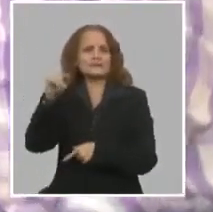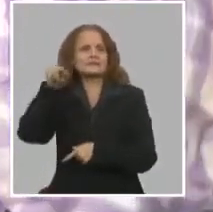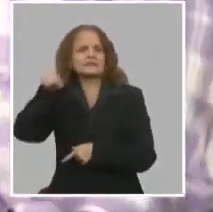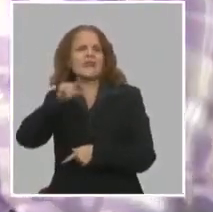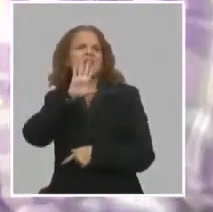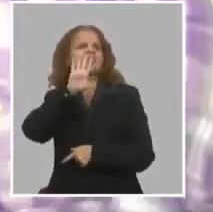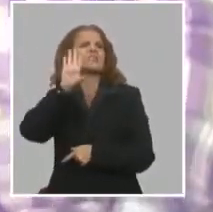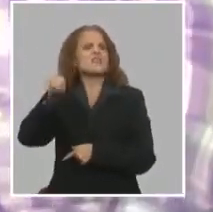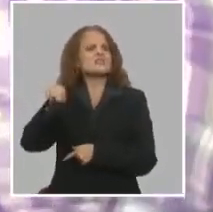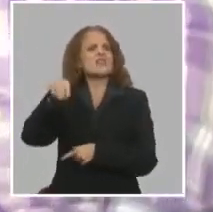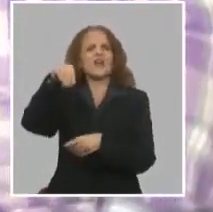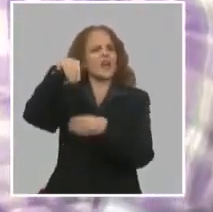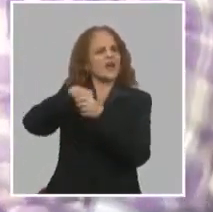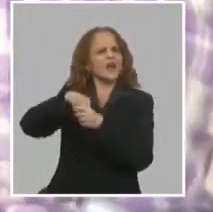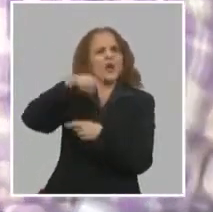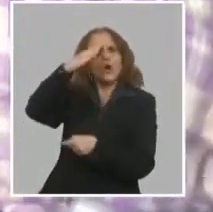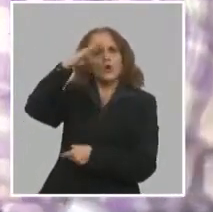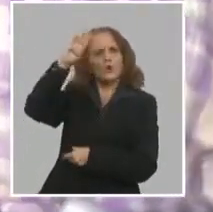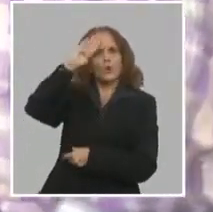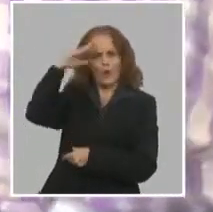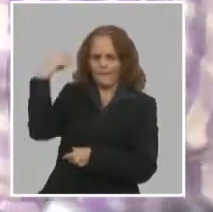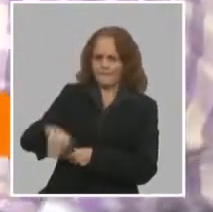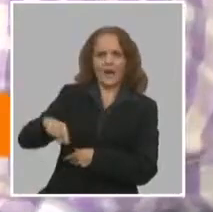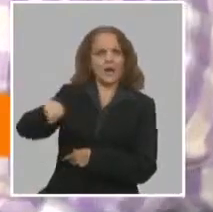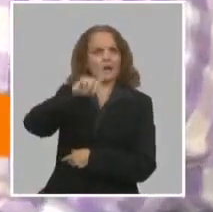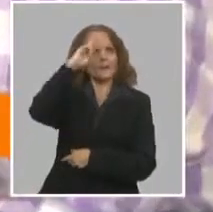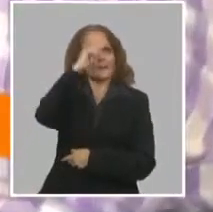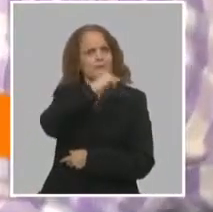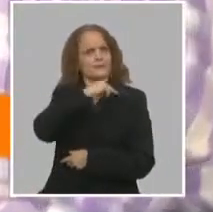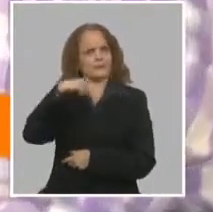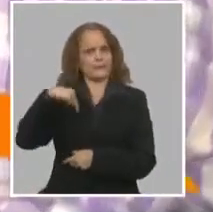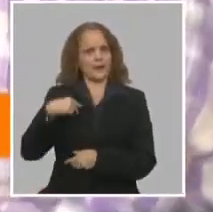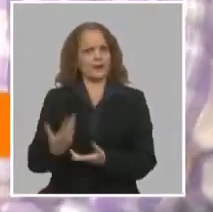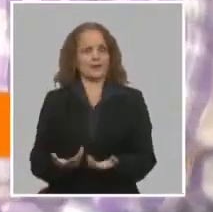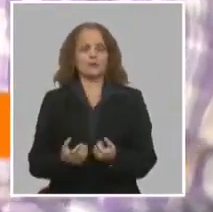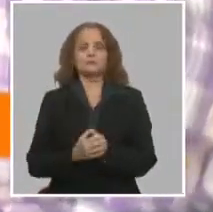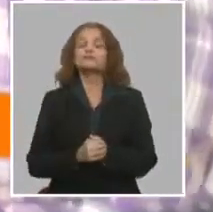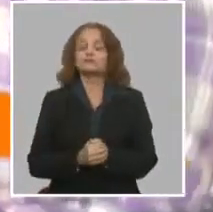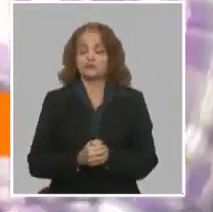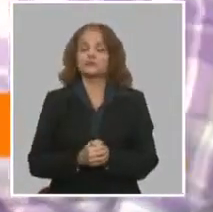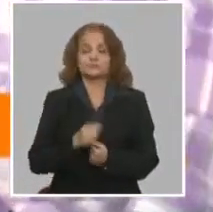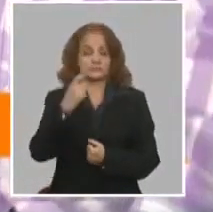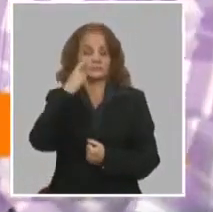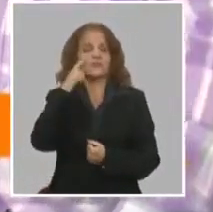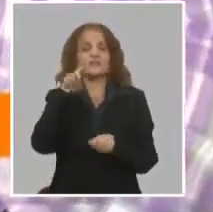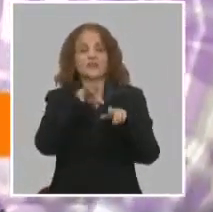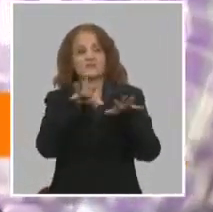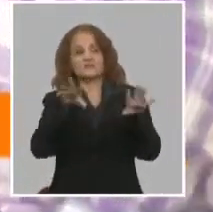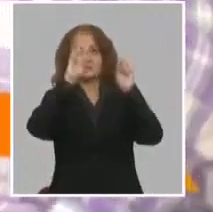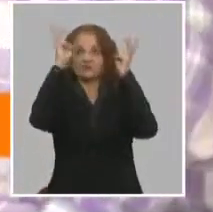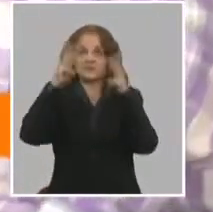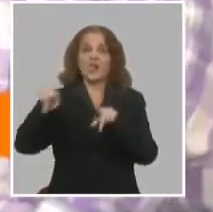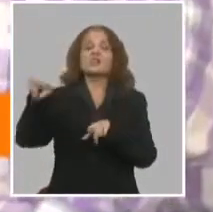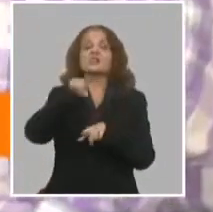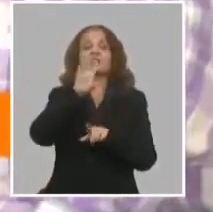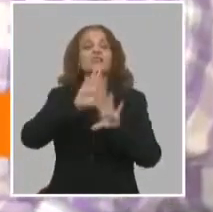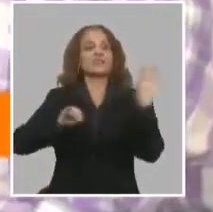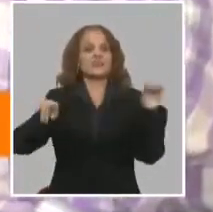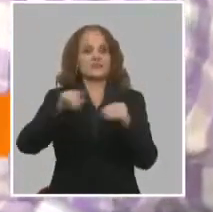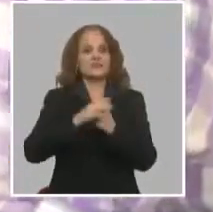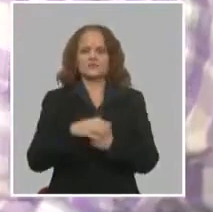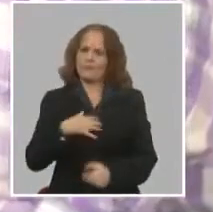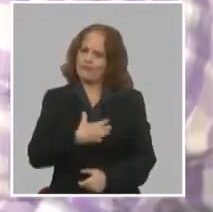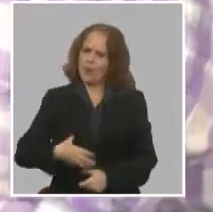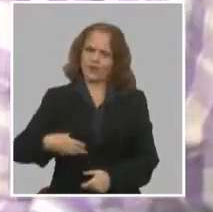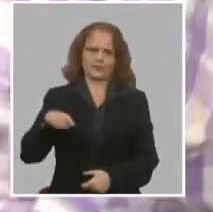eso es un tema que viene corriendo hace rato en las redes, la gente lo habla y molesta. Molesta porque